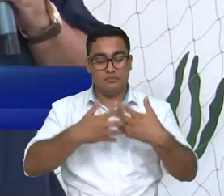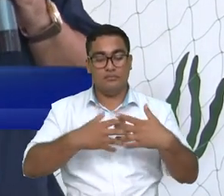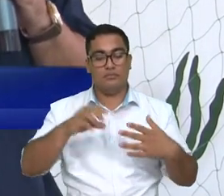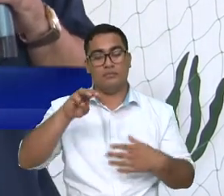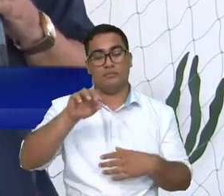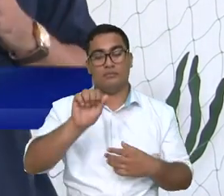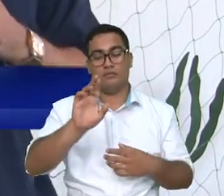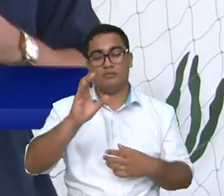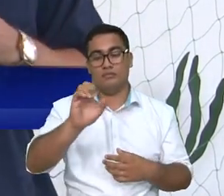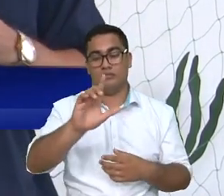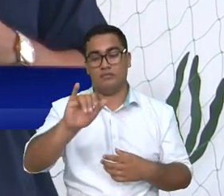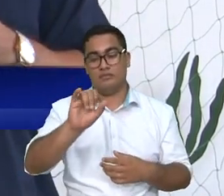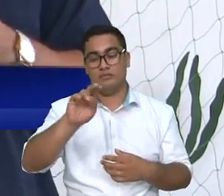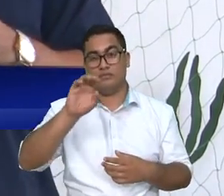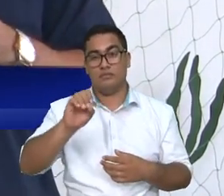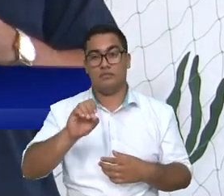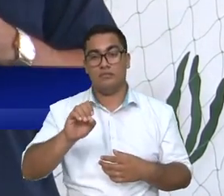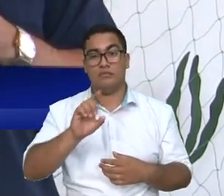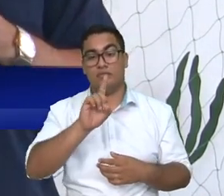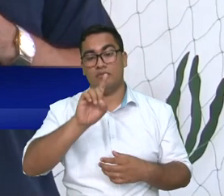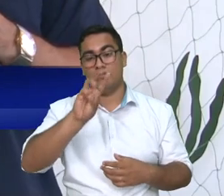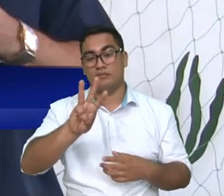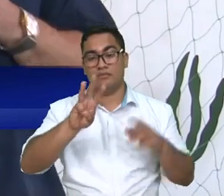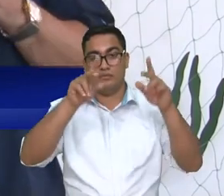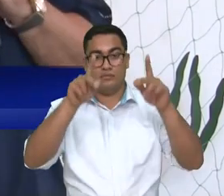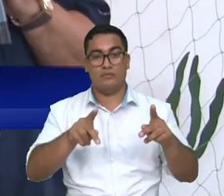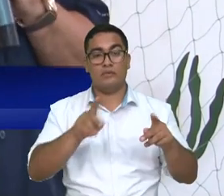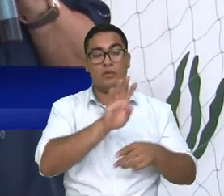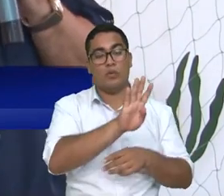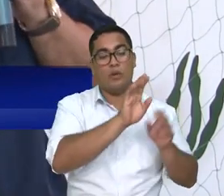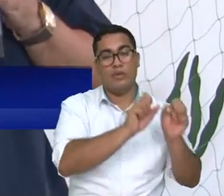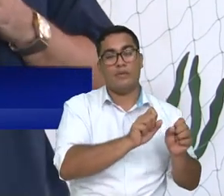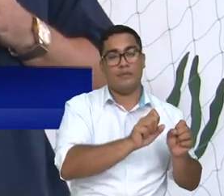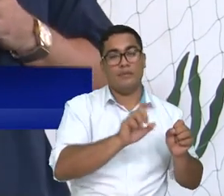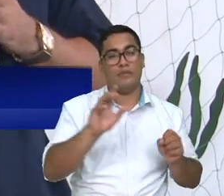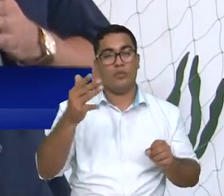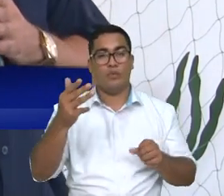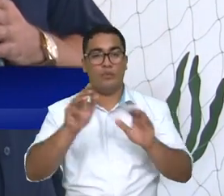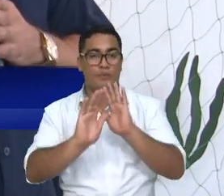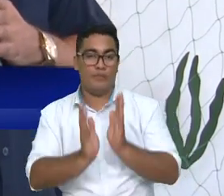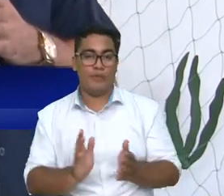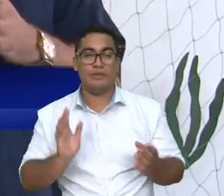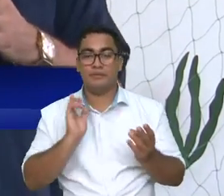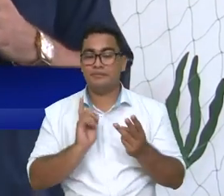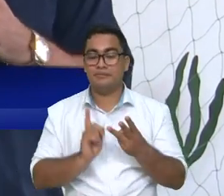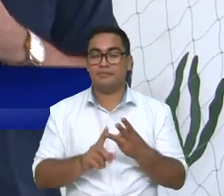Méndez con 13 protagonistas, que son 4 hombres y 9 mujeres,